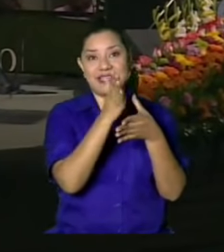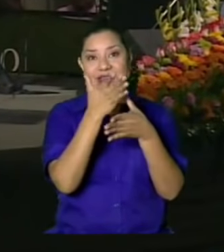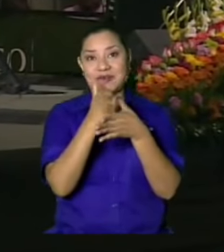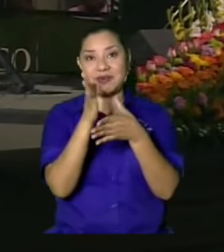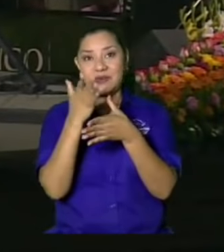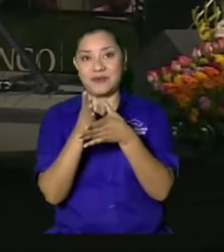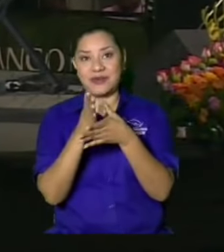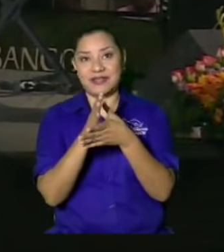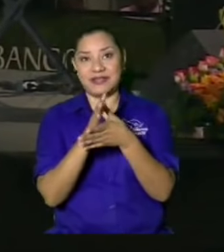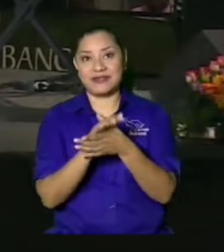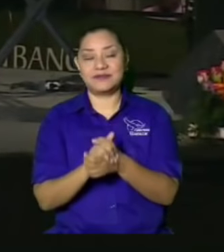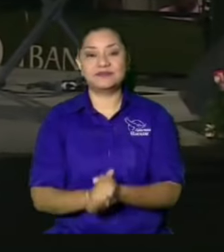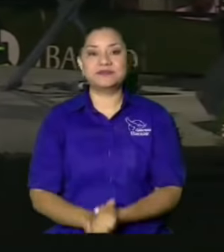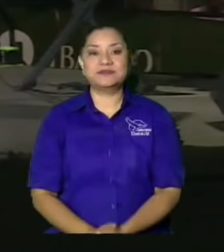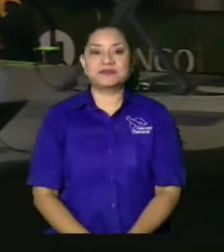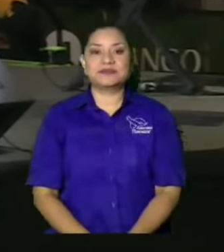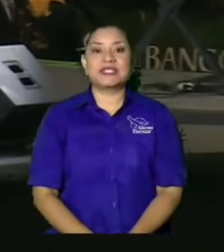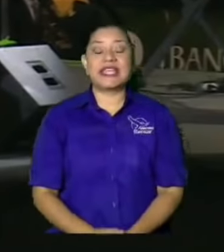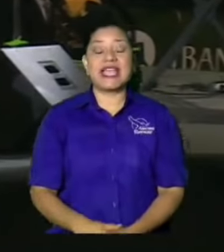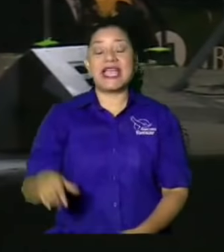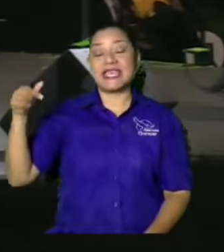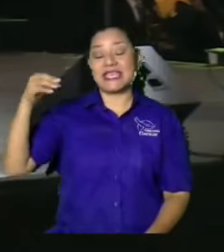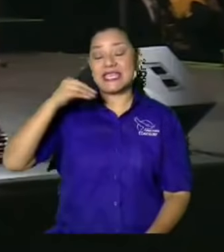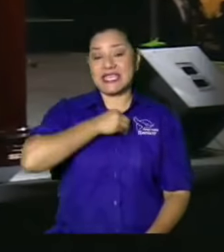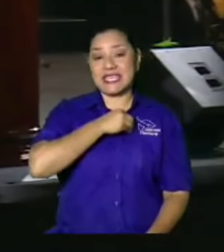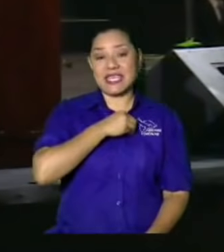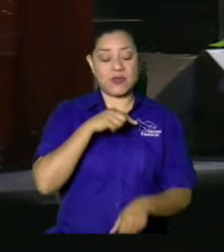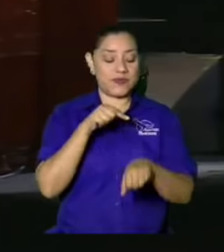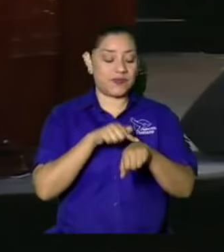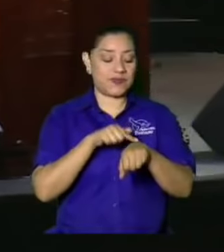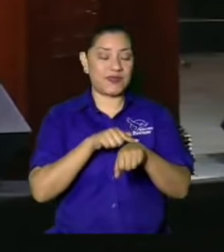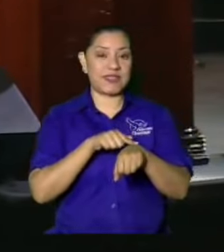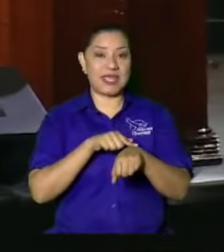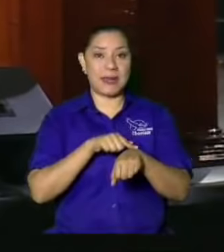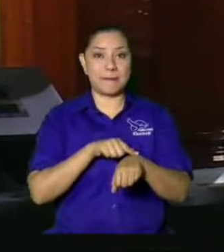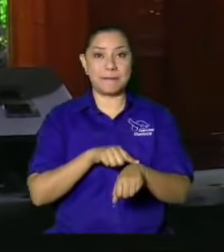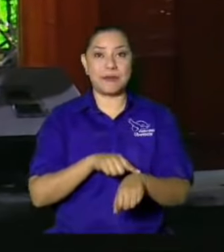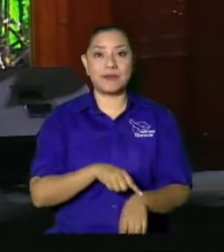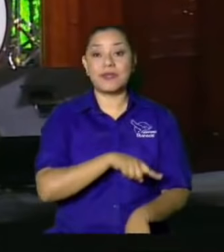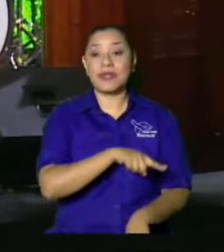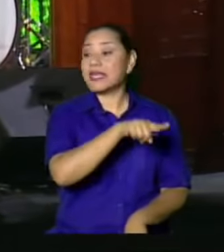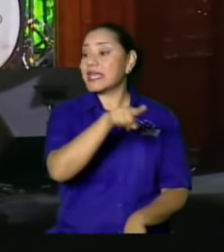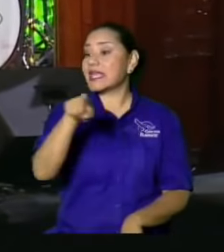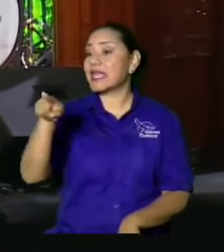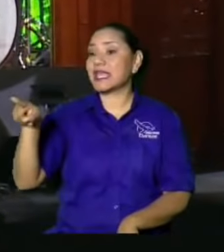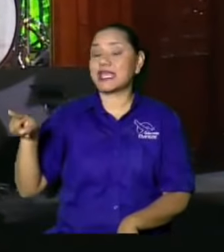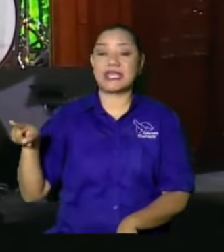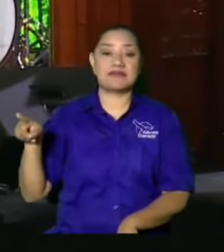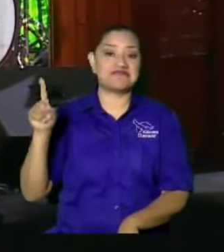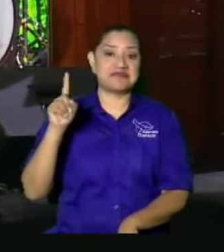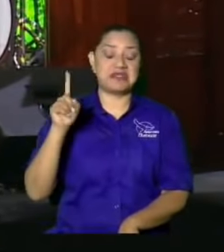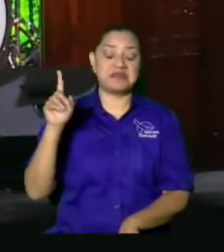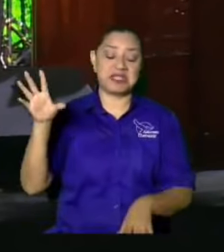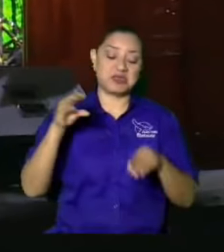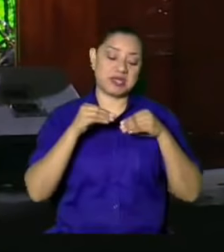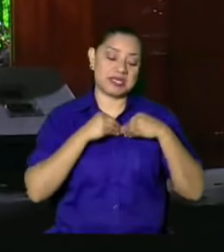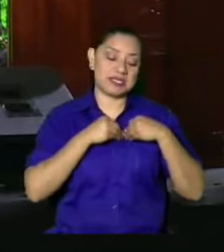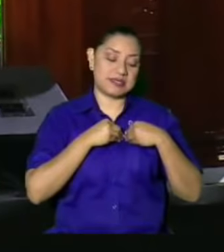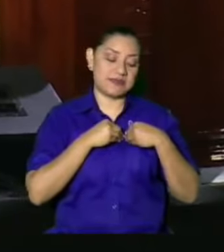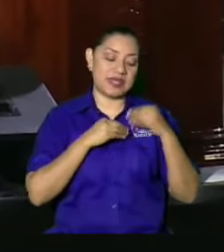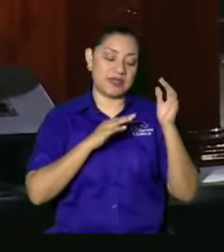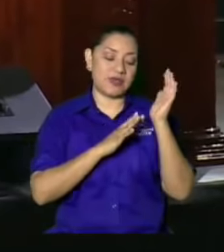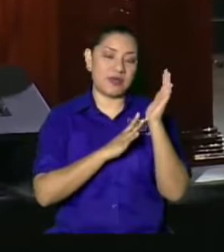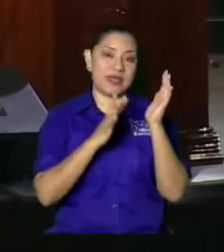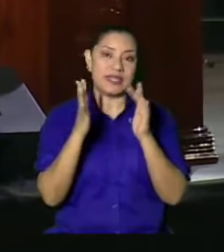el teclado, por favor, porque tengo, mire, quiero aprovechar muy bien, porque aquí hay gente que no ha conocido al Señor y queremos orar por ellos. Y